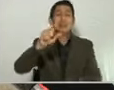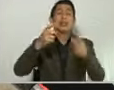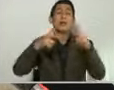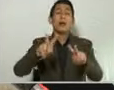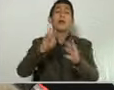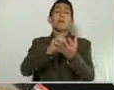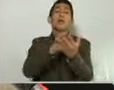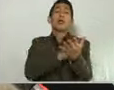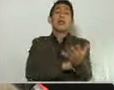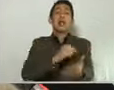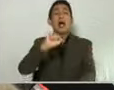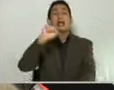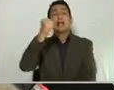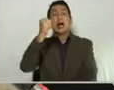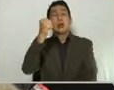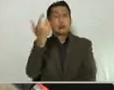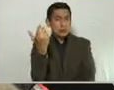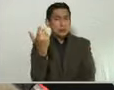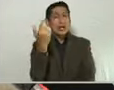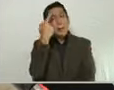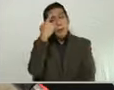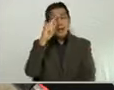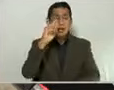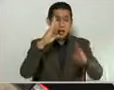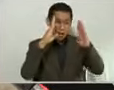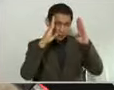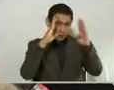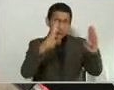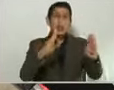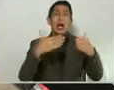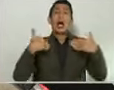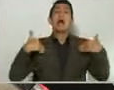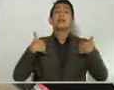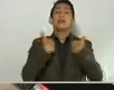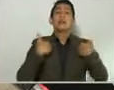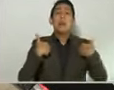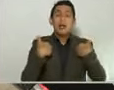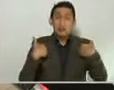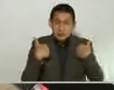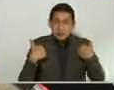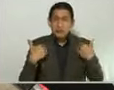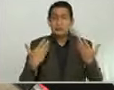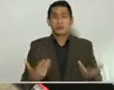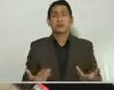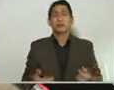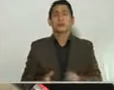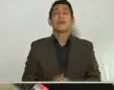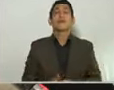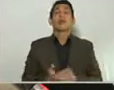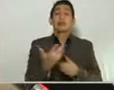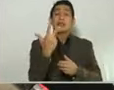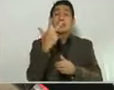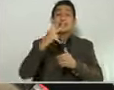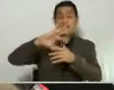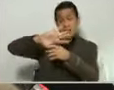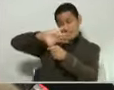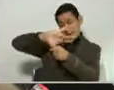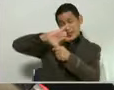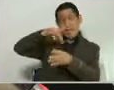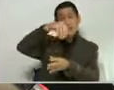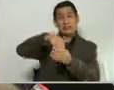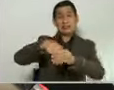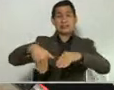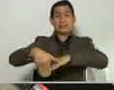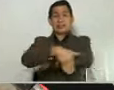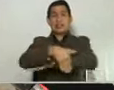para, todos estos tienen áreas para mascotas, camineras, juegos geriátricos, y las nuevas 3 plazas de la calle Panamá que las acabamos de terminar y recorrer